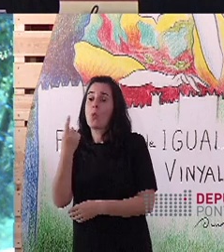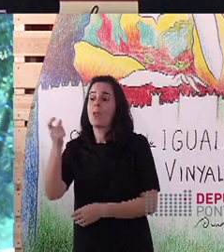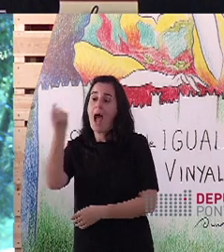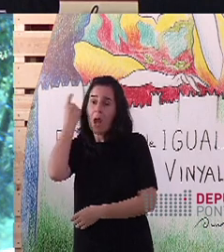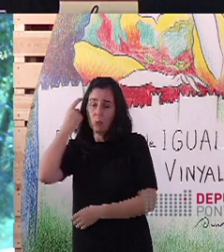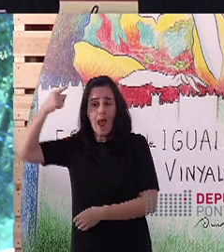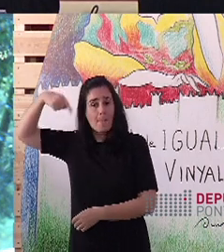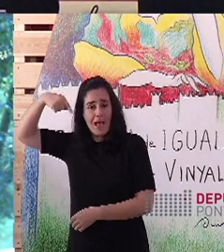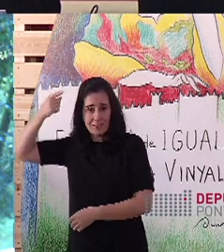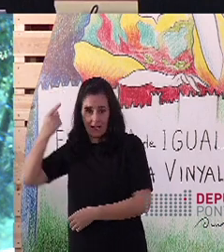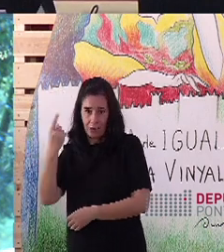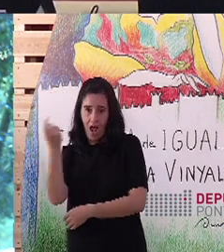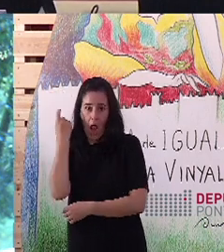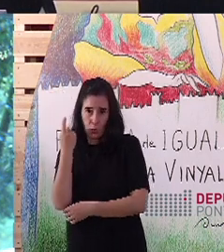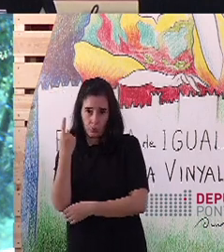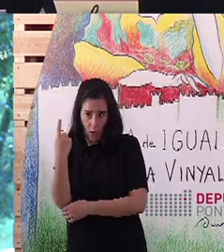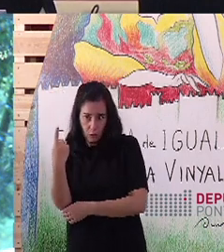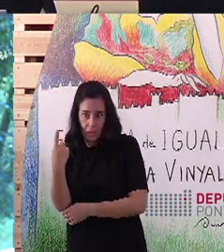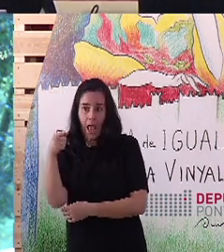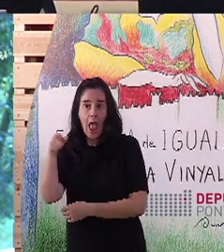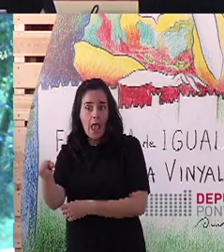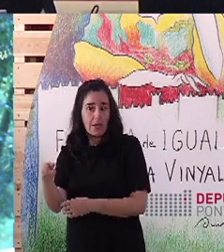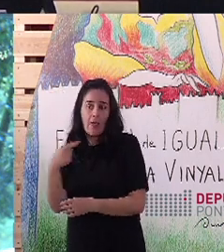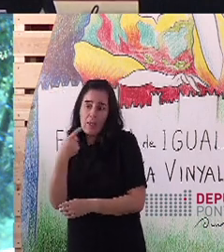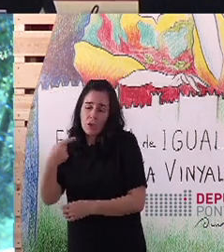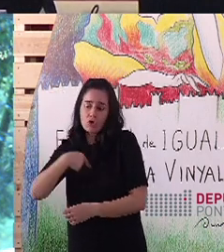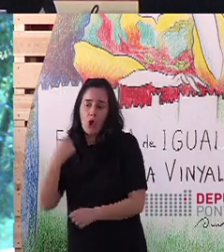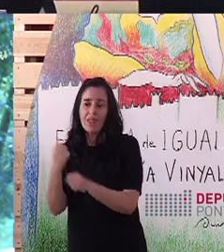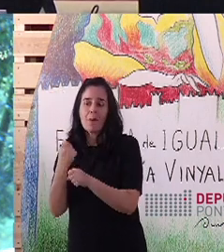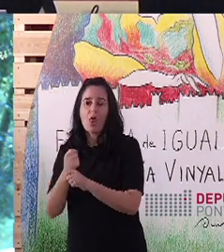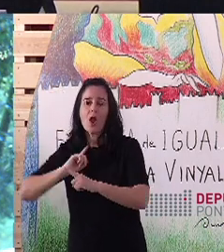máster que ella se define como trabajadora sexual,